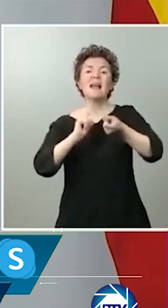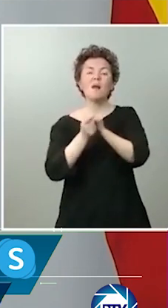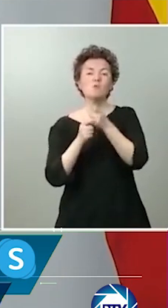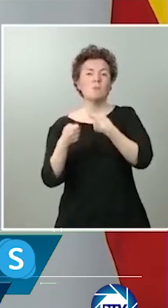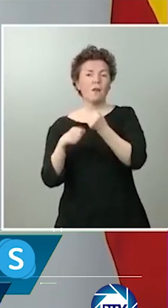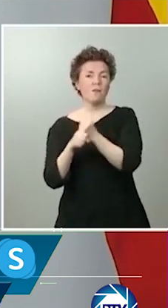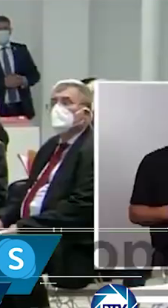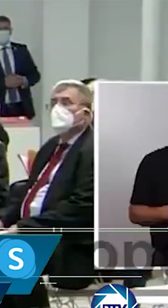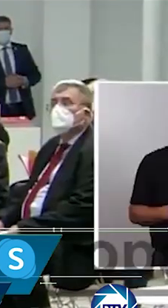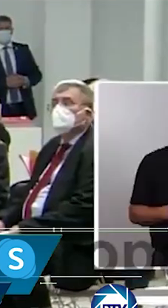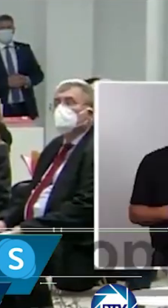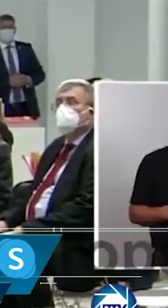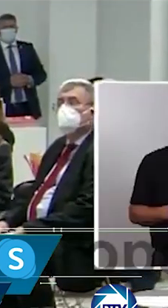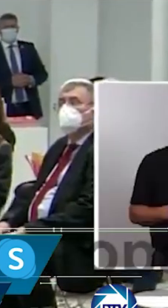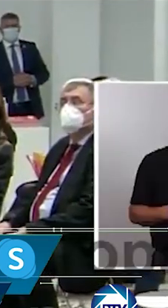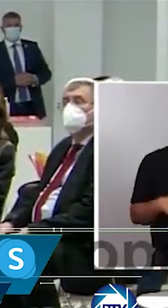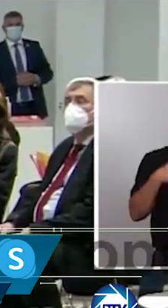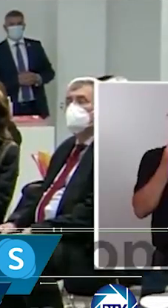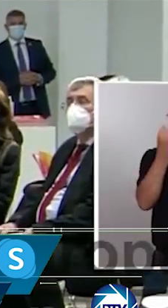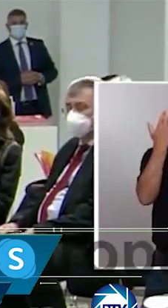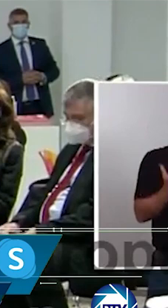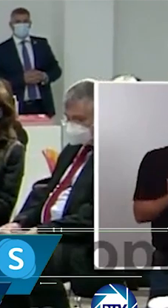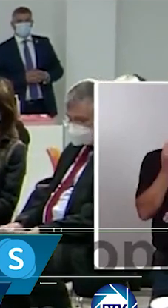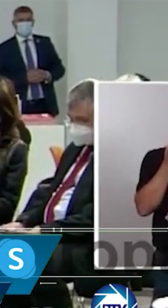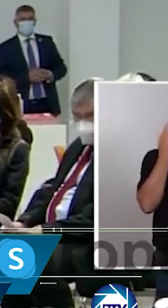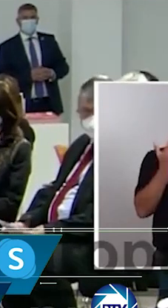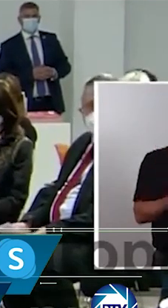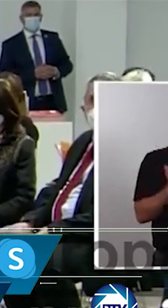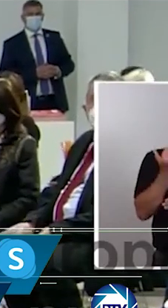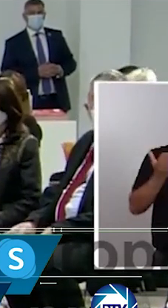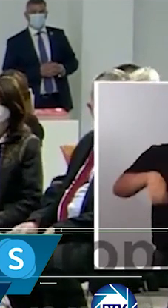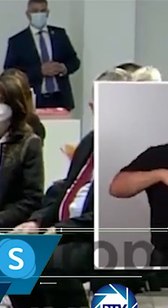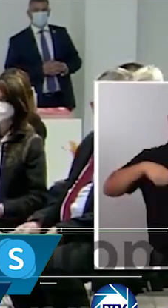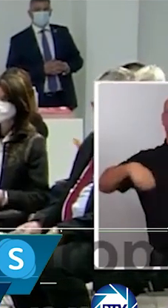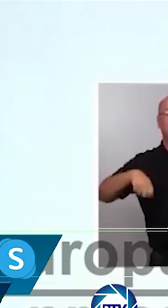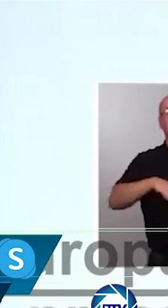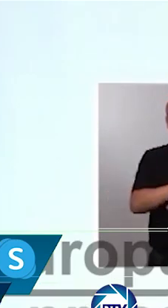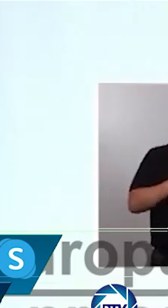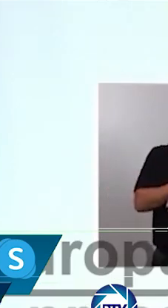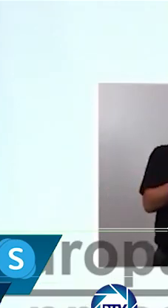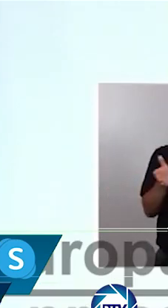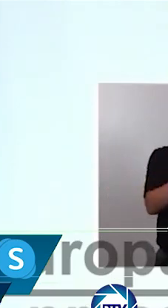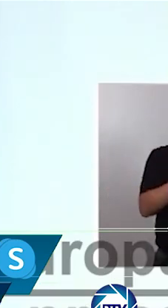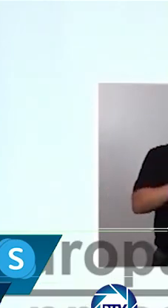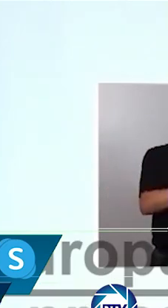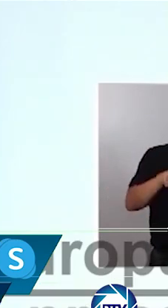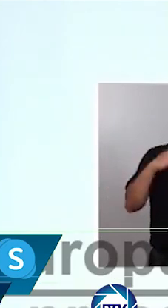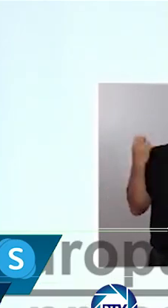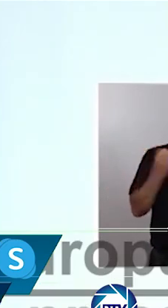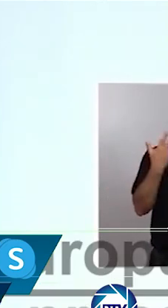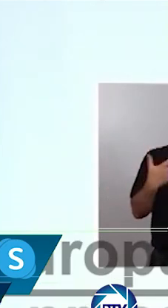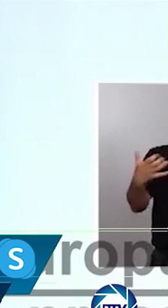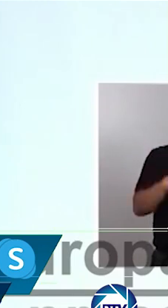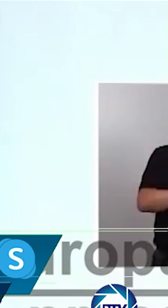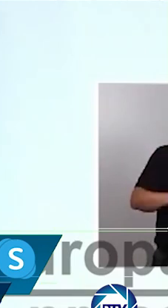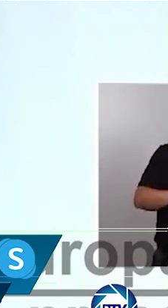ciudadanos, es que nosotros tenemos que acabar con los privilegios de los empresarios, con los privilegios de los ricos, y lo que vamos a hacer